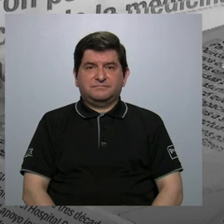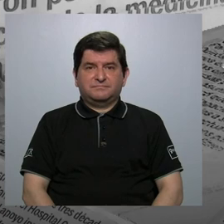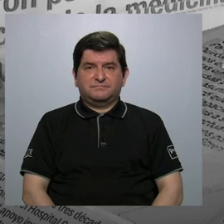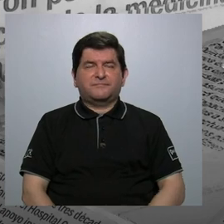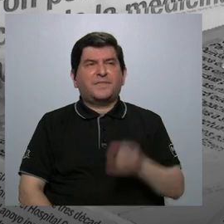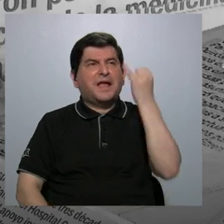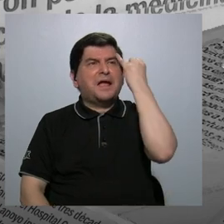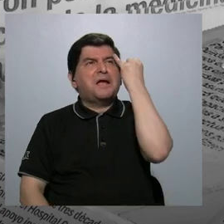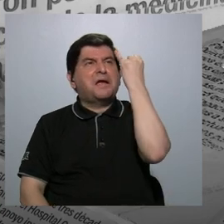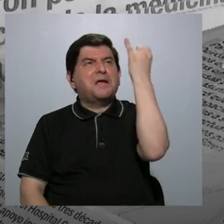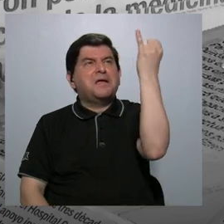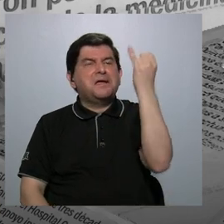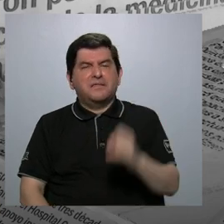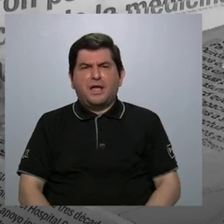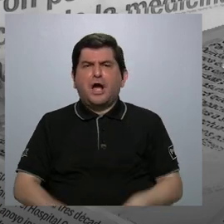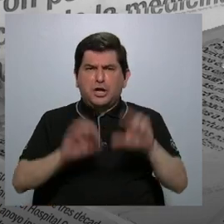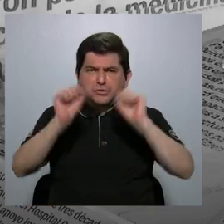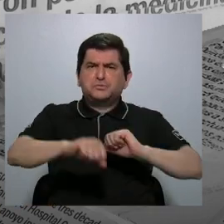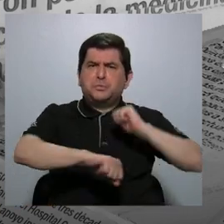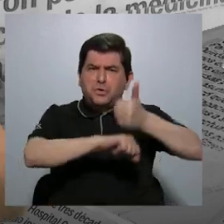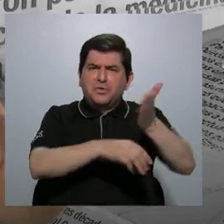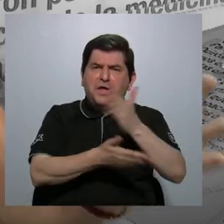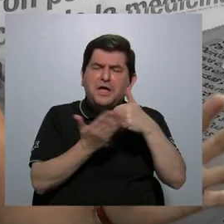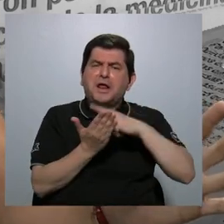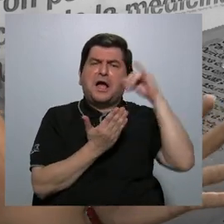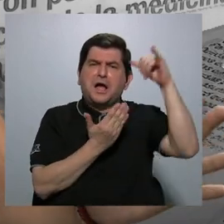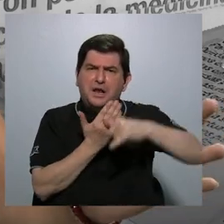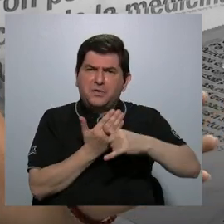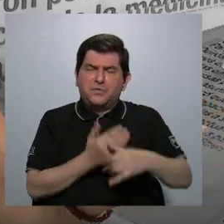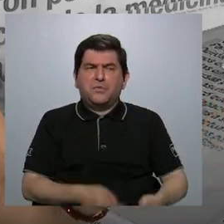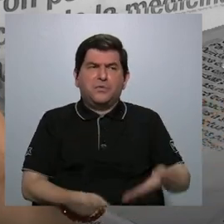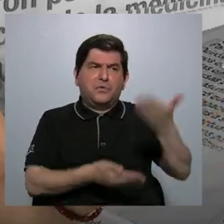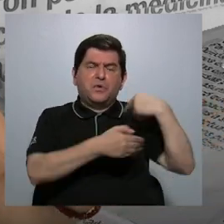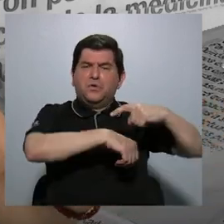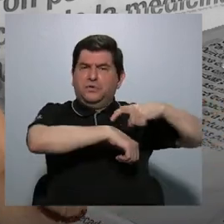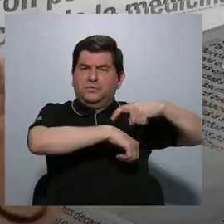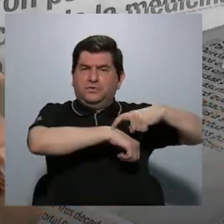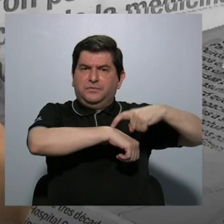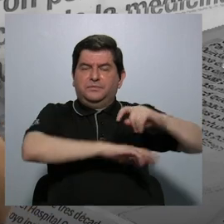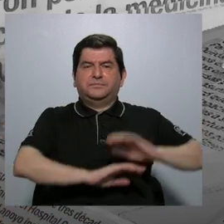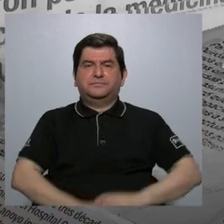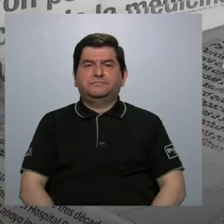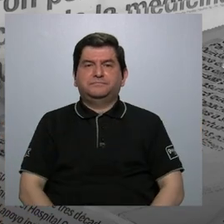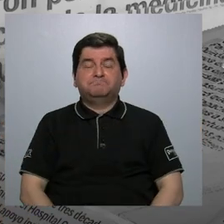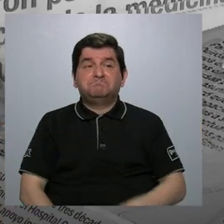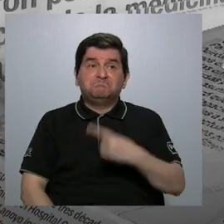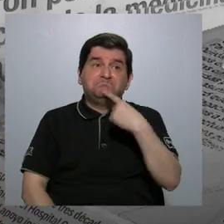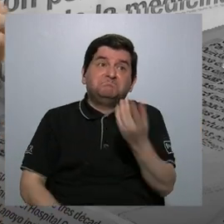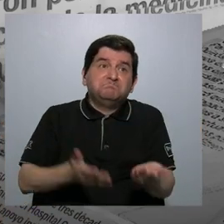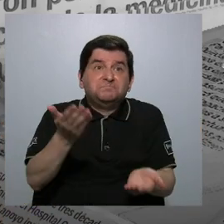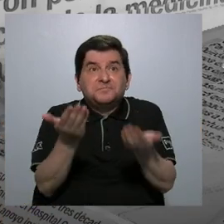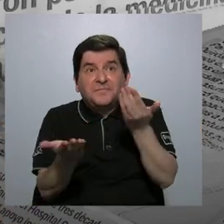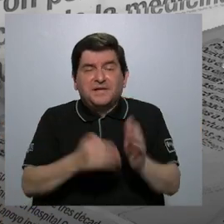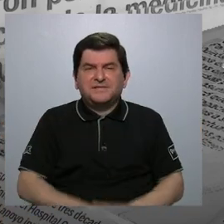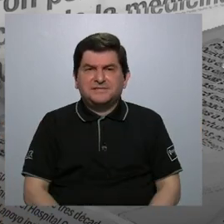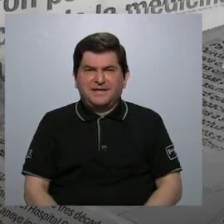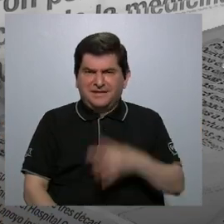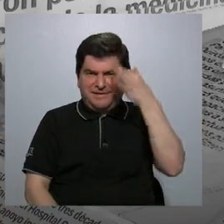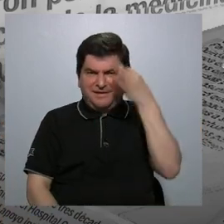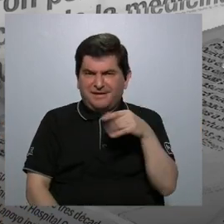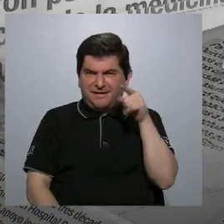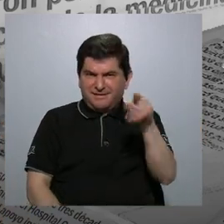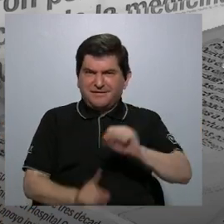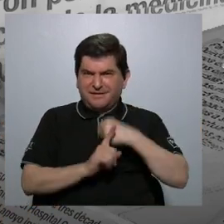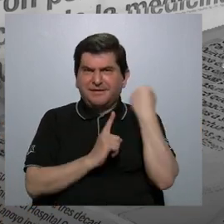Con ideas, bueno, se han logrado concretar algunos proyectos que venían de periodos anteriores, entonces, digamos, eso nos parece que ha